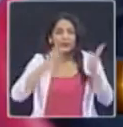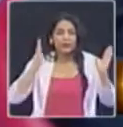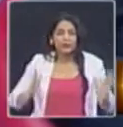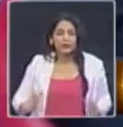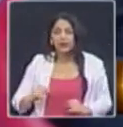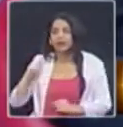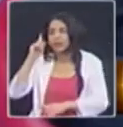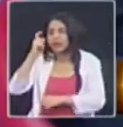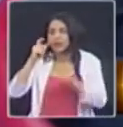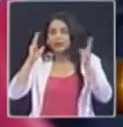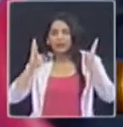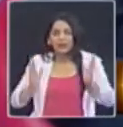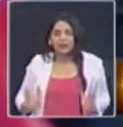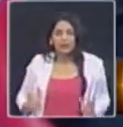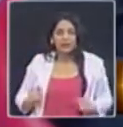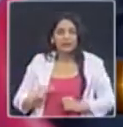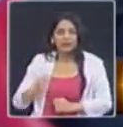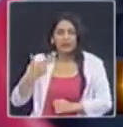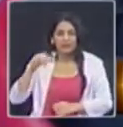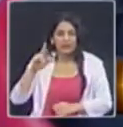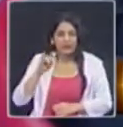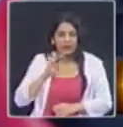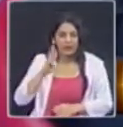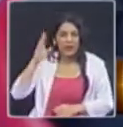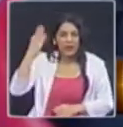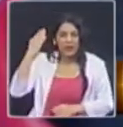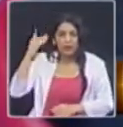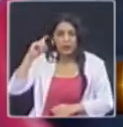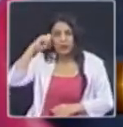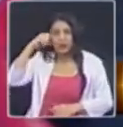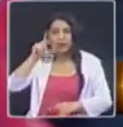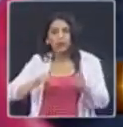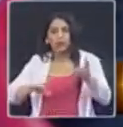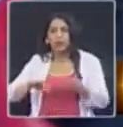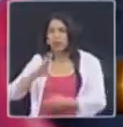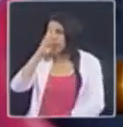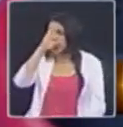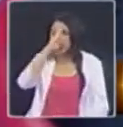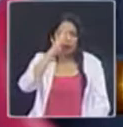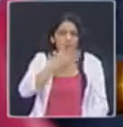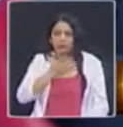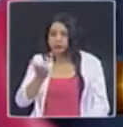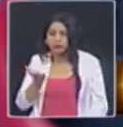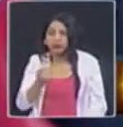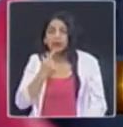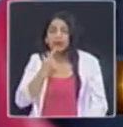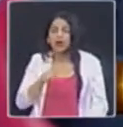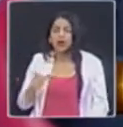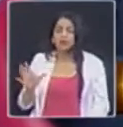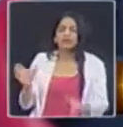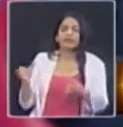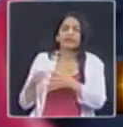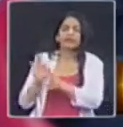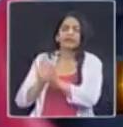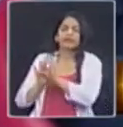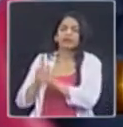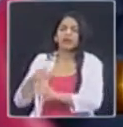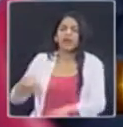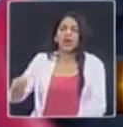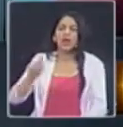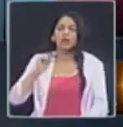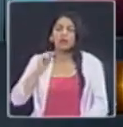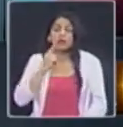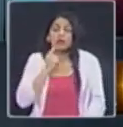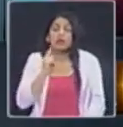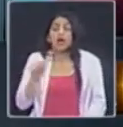chiriboga siempre hubo cuestionamientos y siempre se dijo también que era el consejo de participación ciudadana que de manera más idónea se elegía